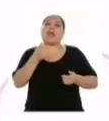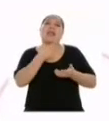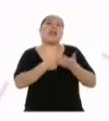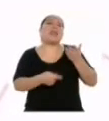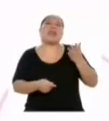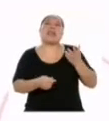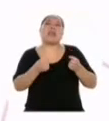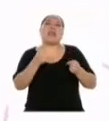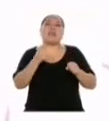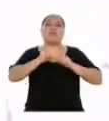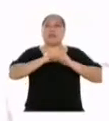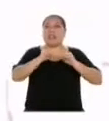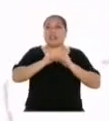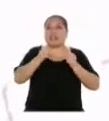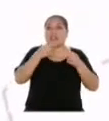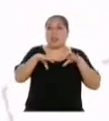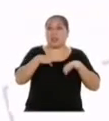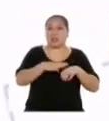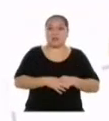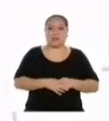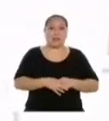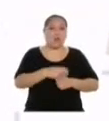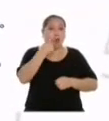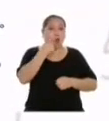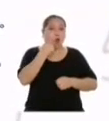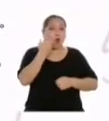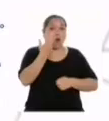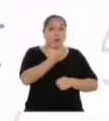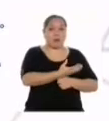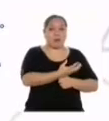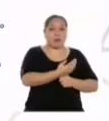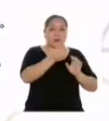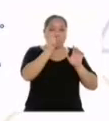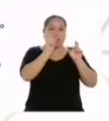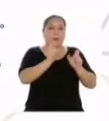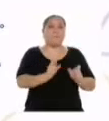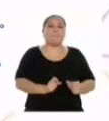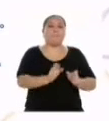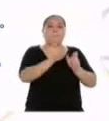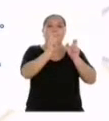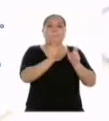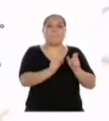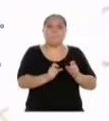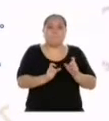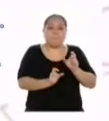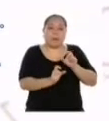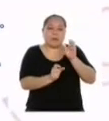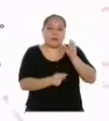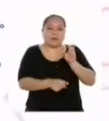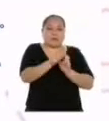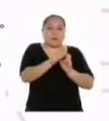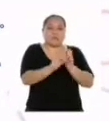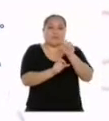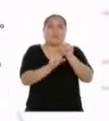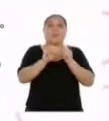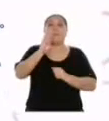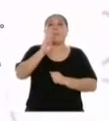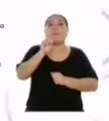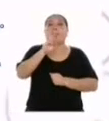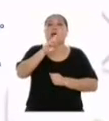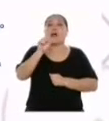por cada género. Para el género masculino, planteamos gráficas de barras apiladas o acumuladas. Nos